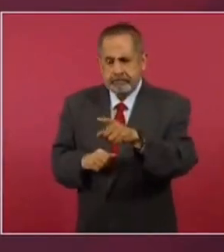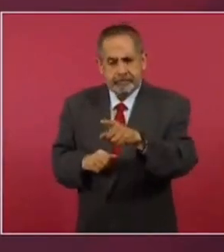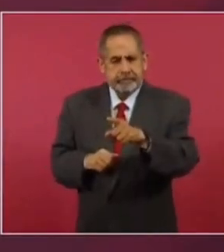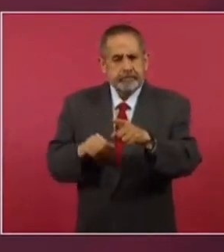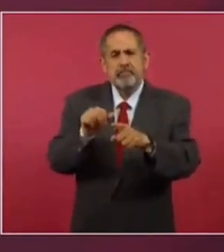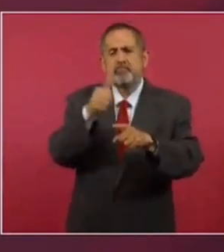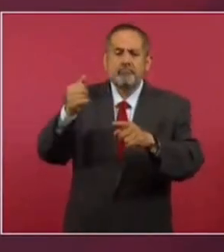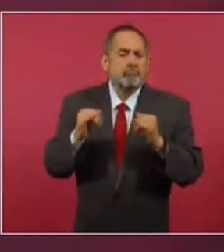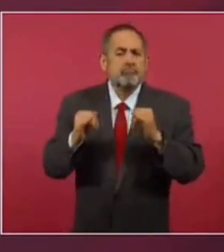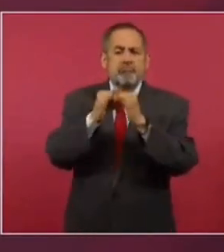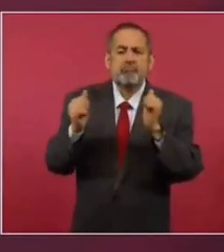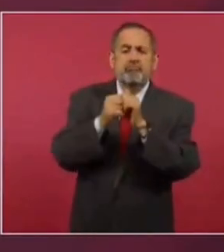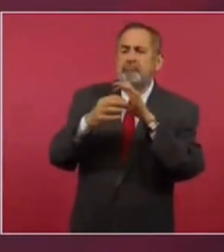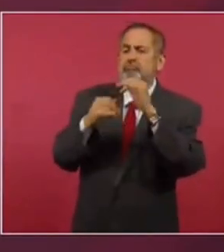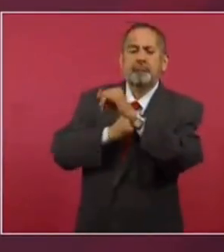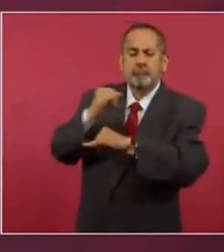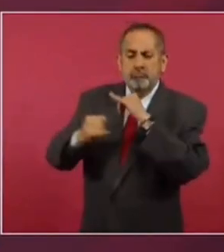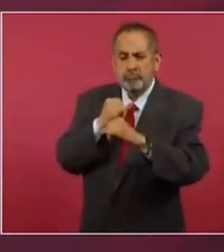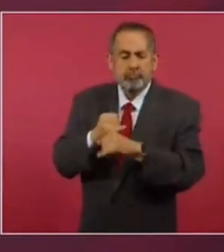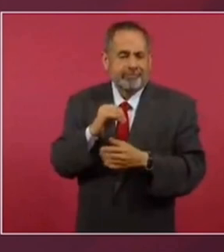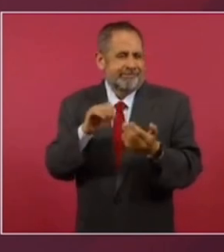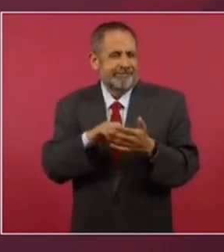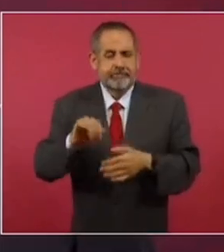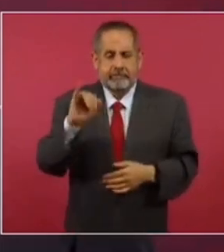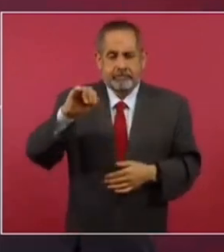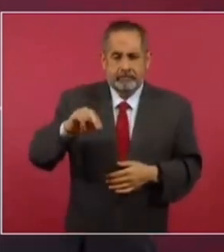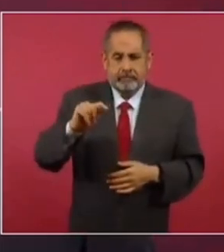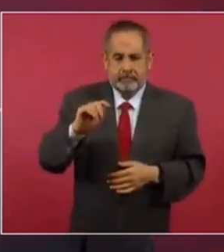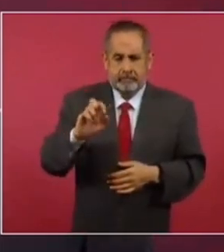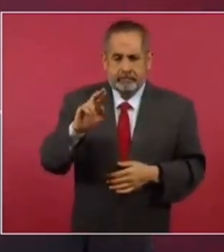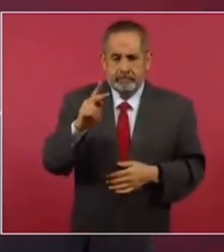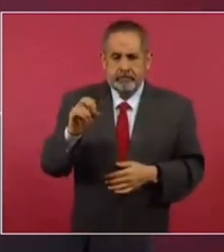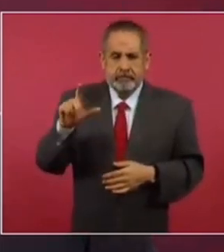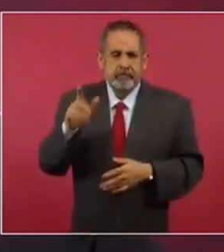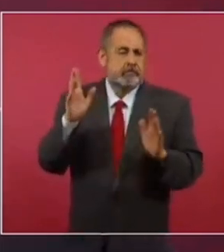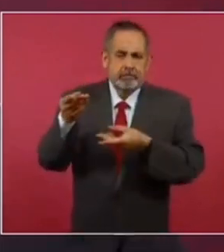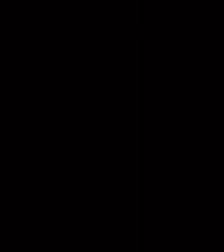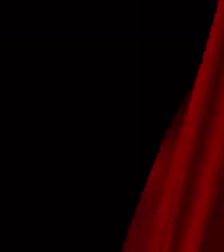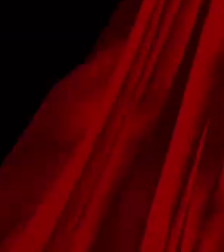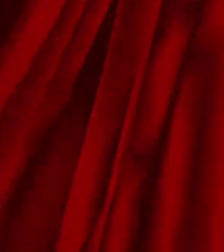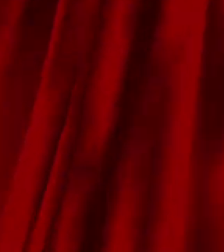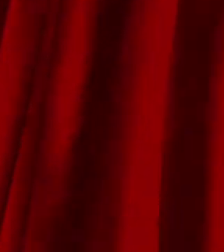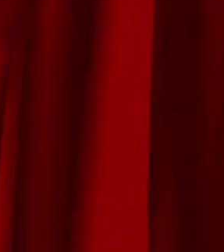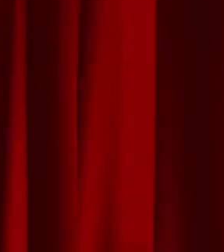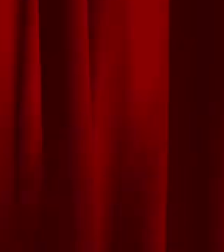otras dependencias de carácter internacional, con Interpol mismo, y esos son los canales de intercambio de información.